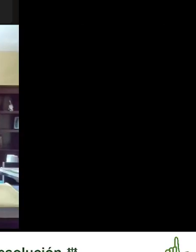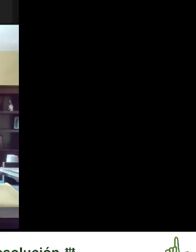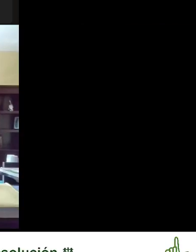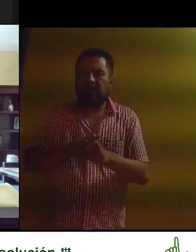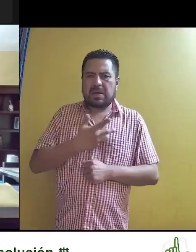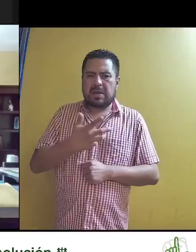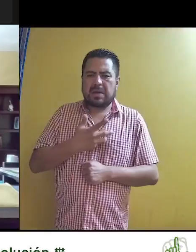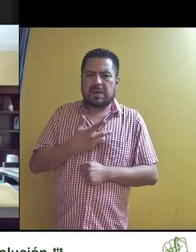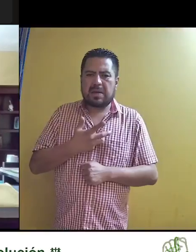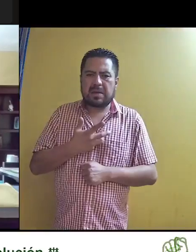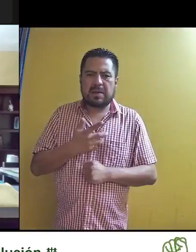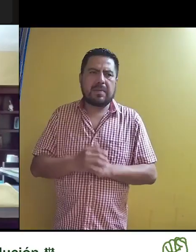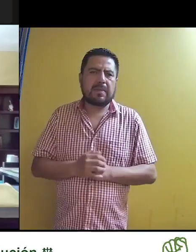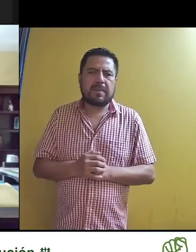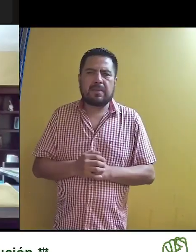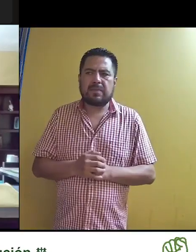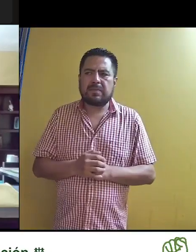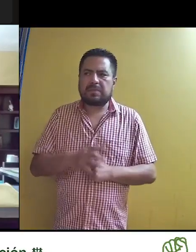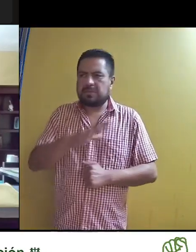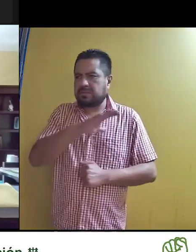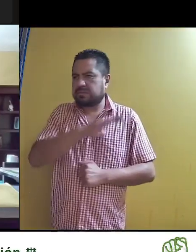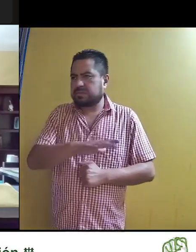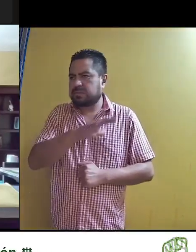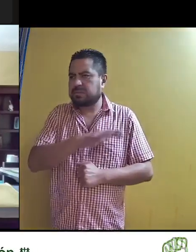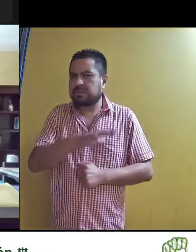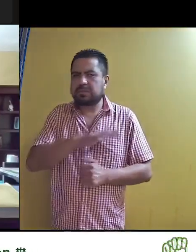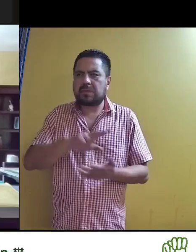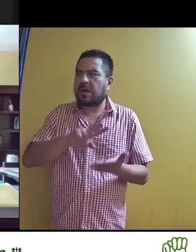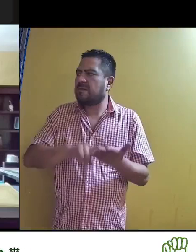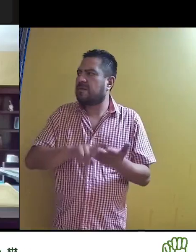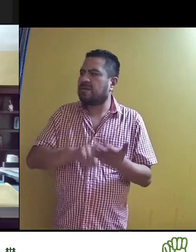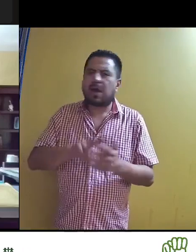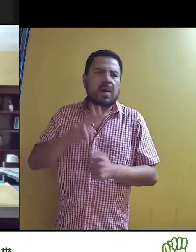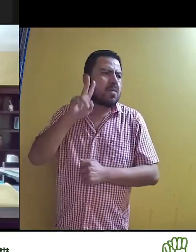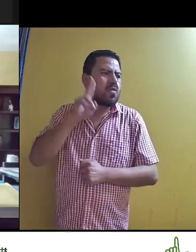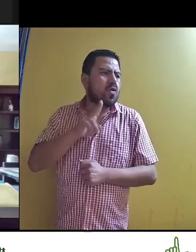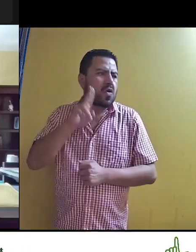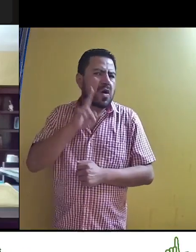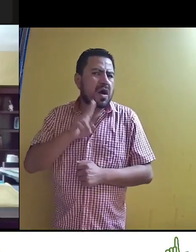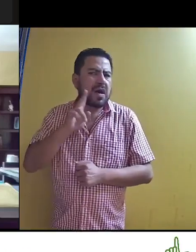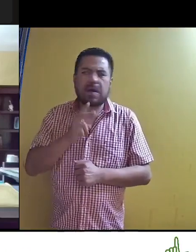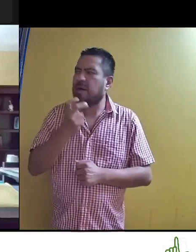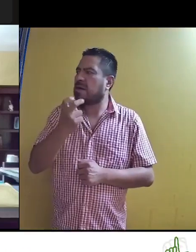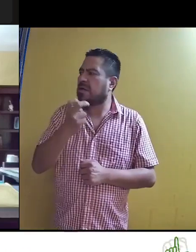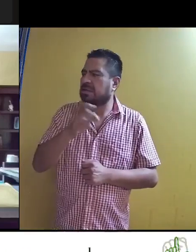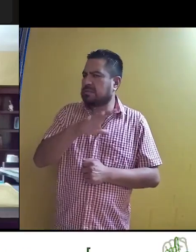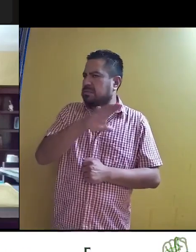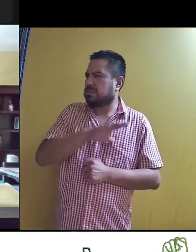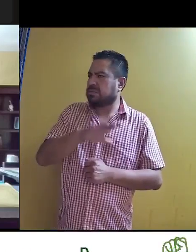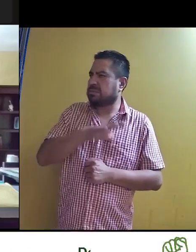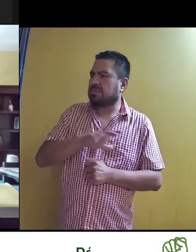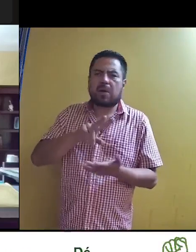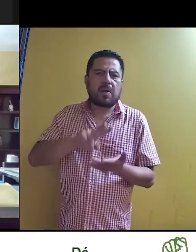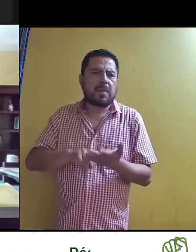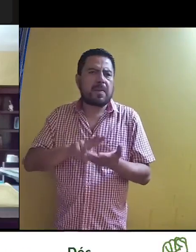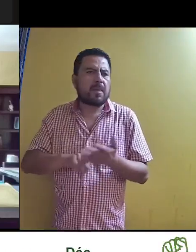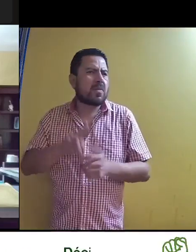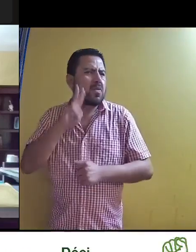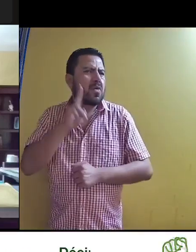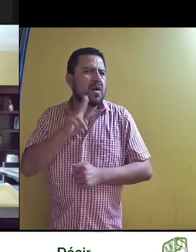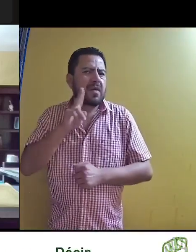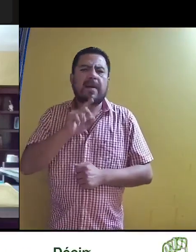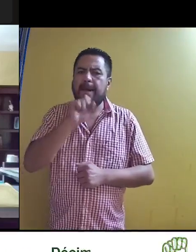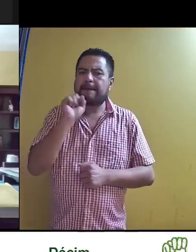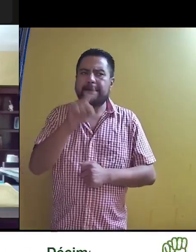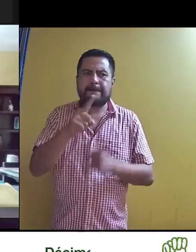existió una omisión en valoración de pruebas. Esta omisión de valoración de pruebas